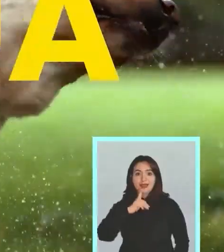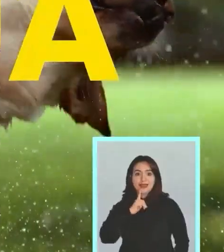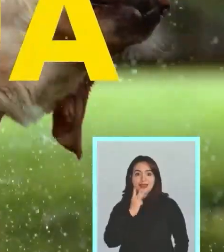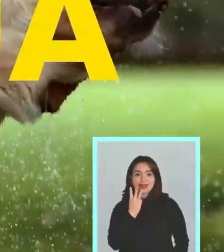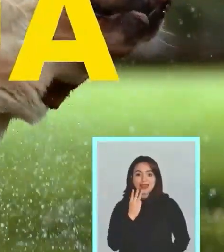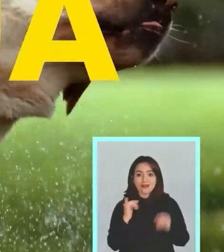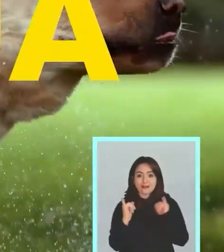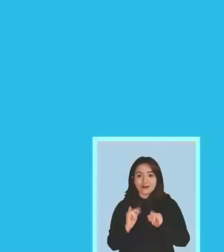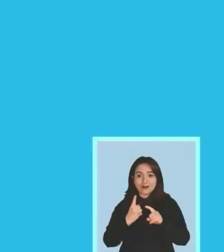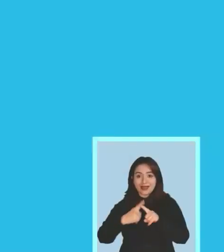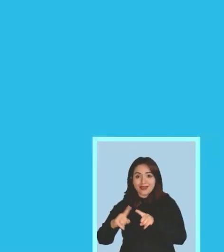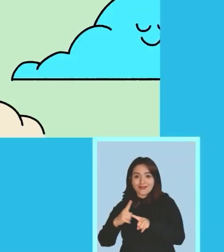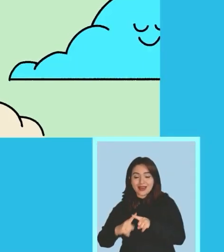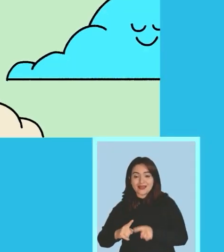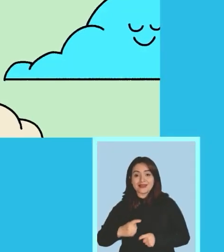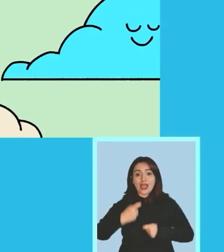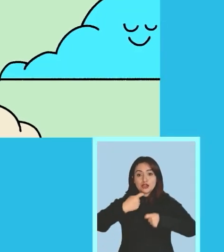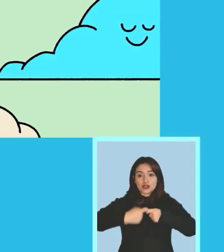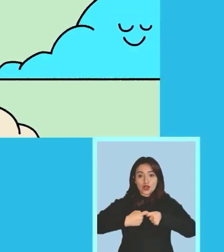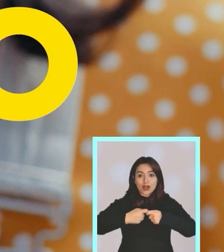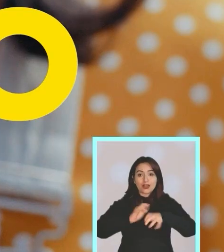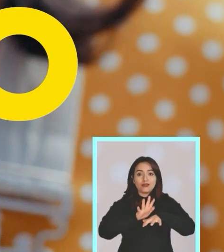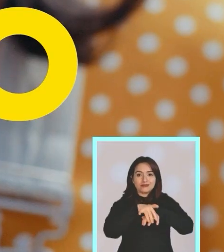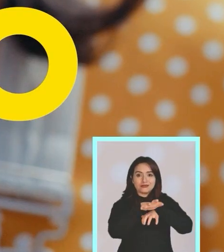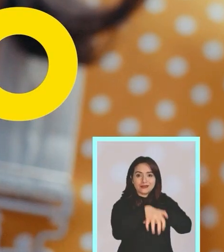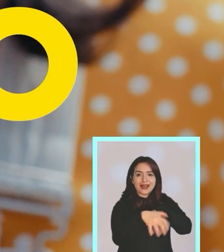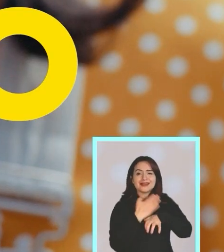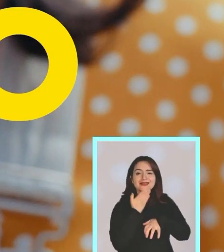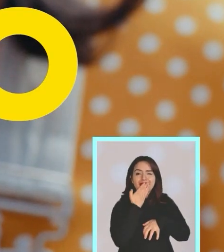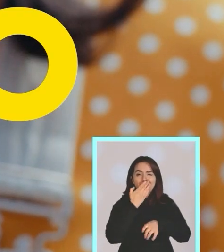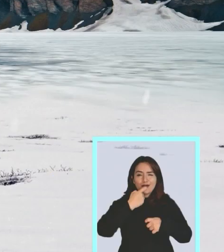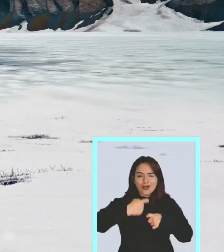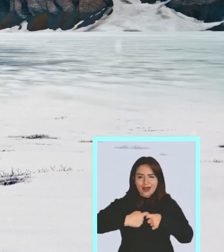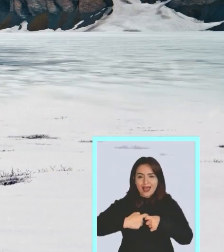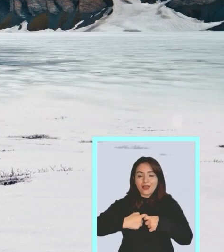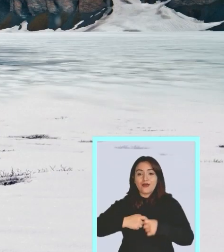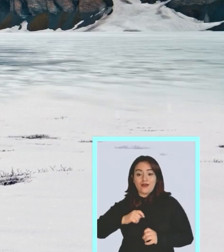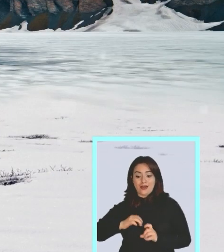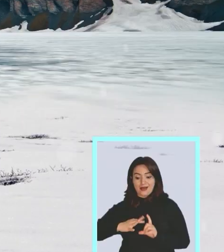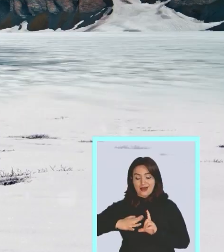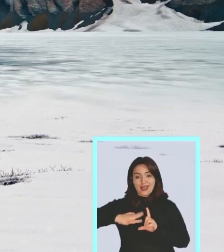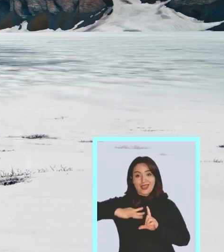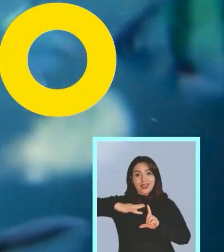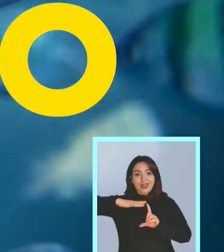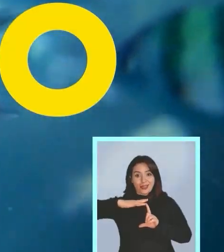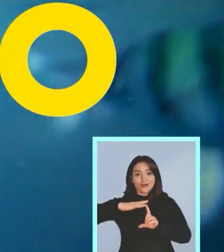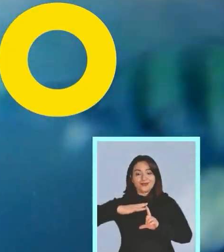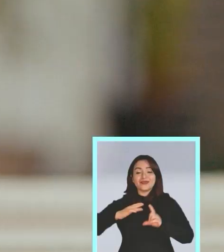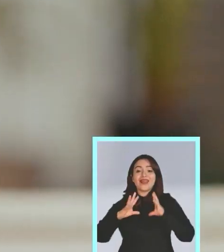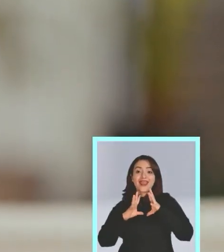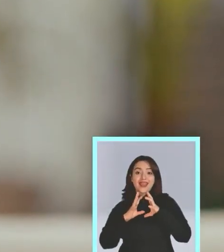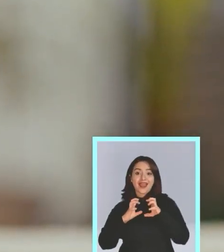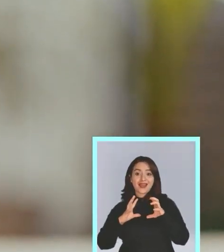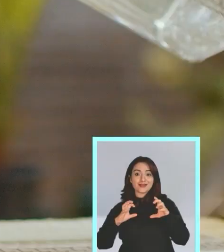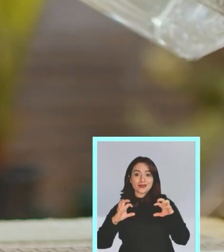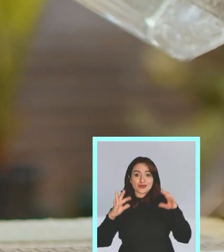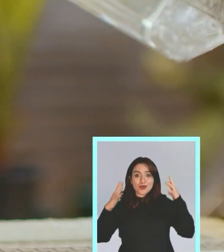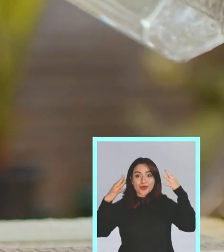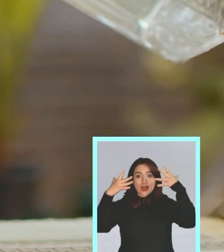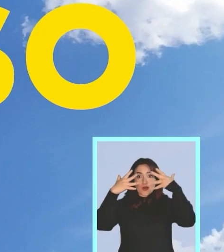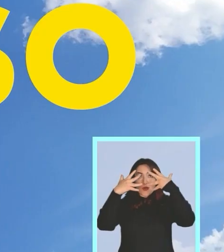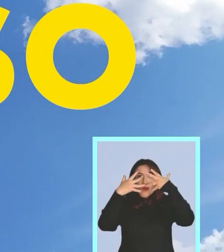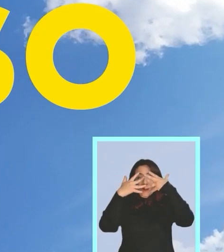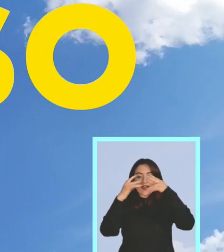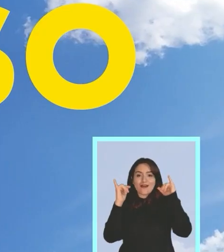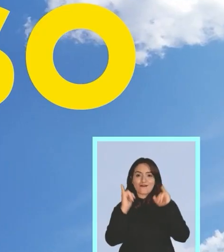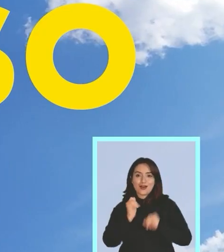El agua tal como la conocemos tiene 3 estados. El estado sólido como en un glaciar congelado, el estado líquido como en este vaso alargado y el